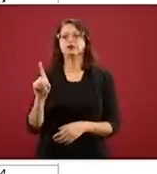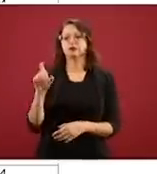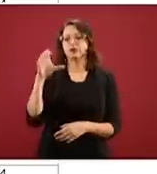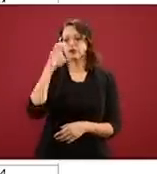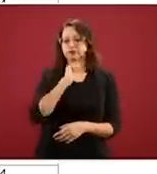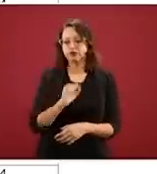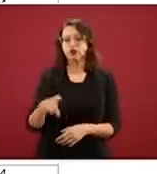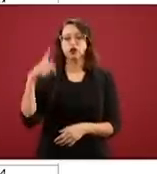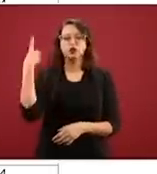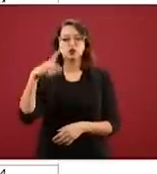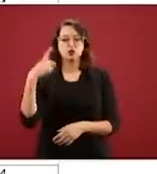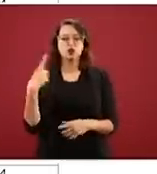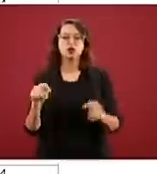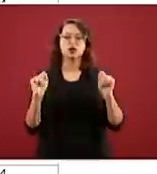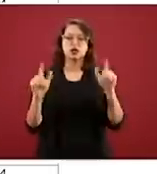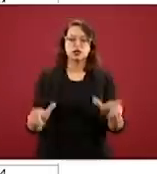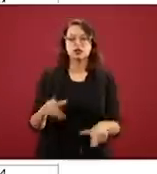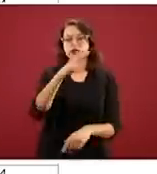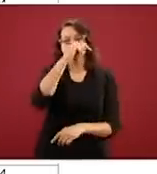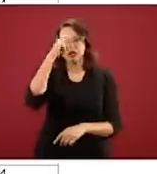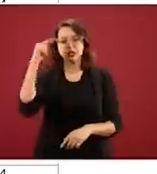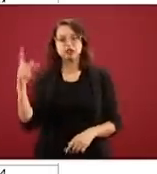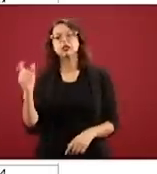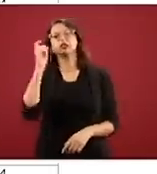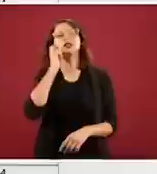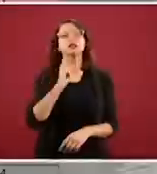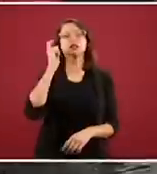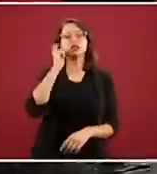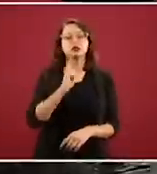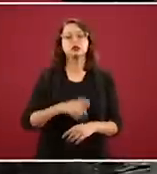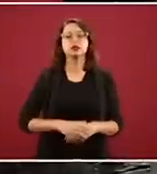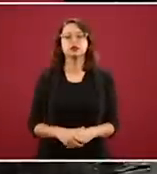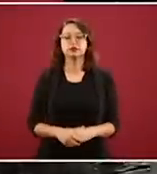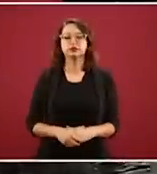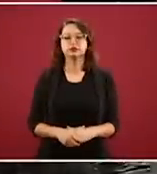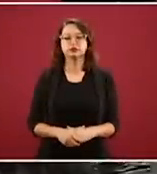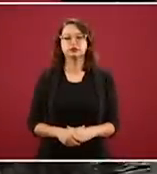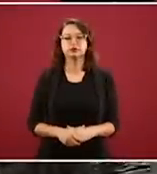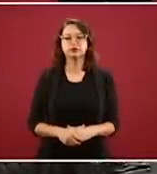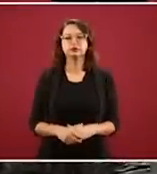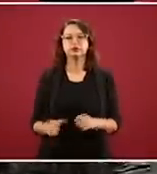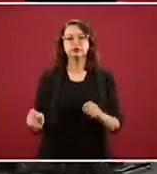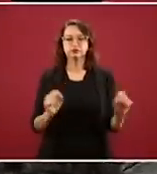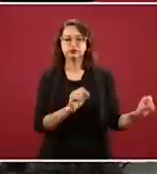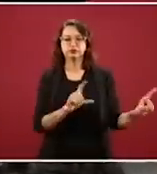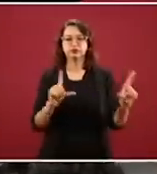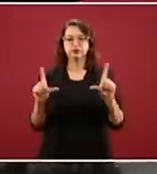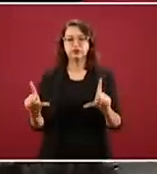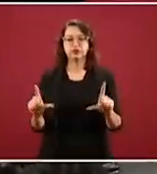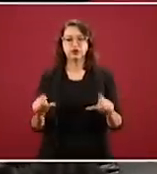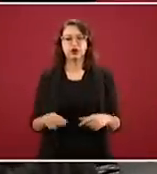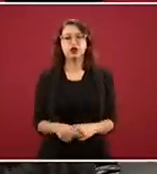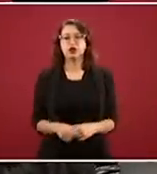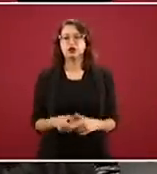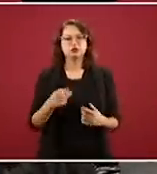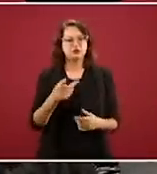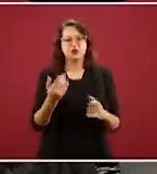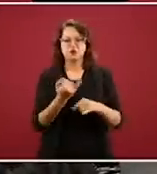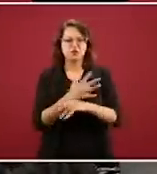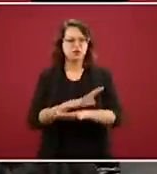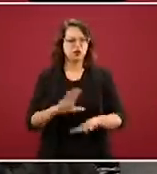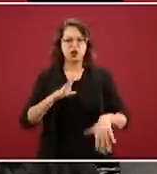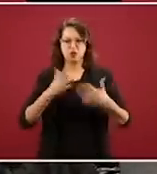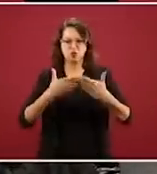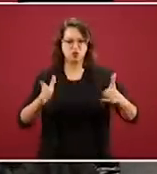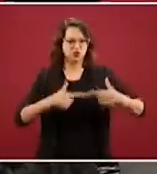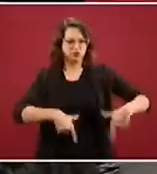Aguascalientes, Durango, Tlaxcala, Nayarit y Guerrero. Adelante, ahí quedan las cifras, todo esto lo vamos a subir. Esta es